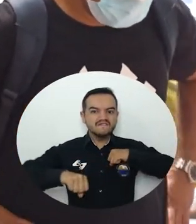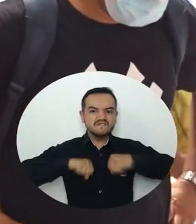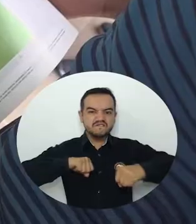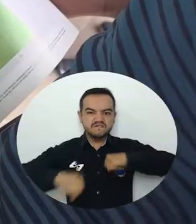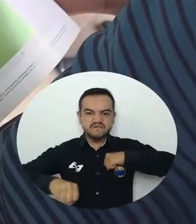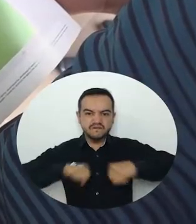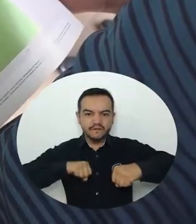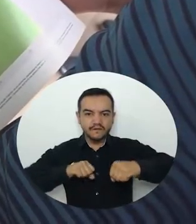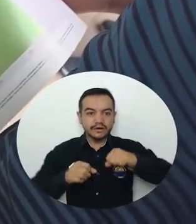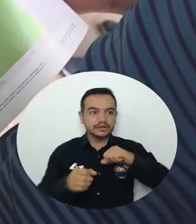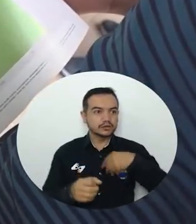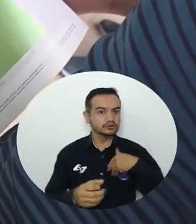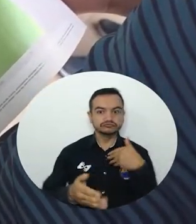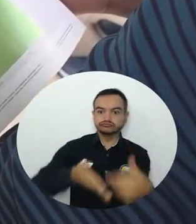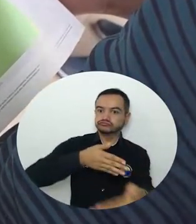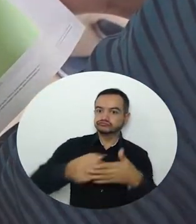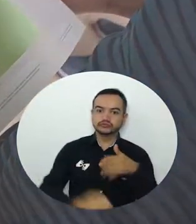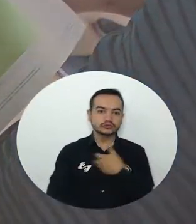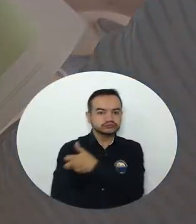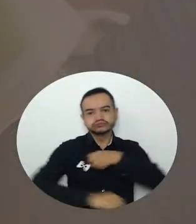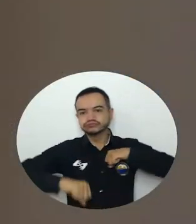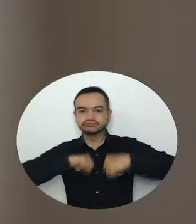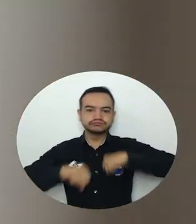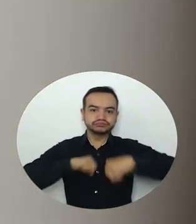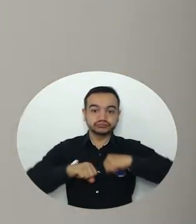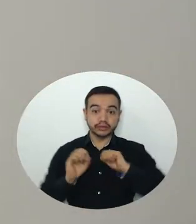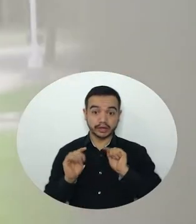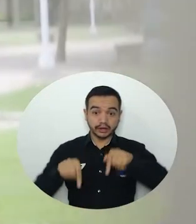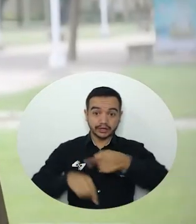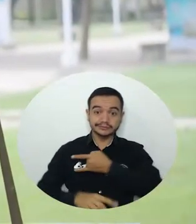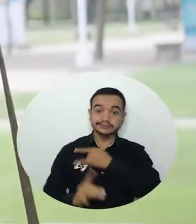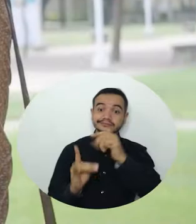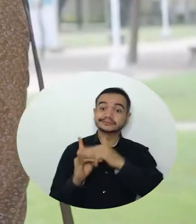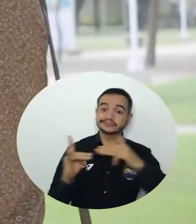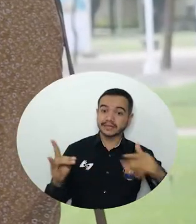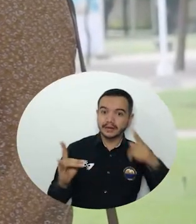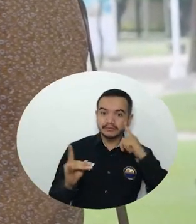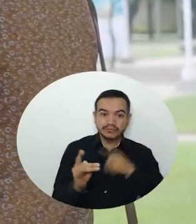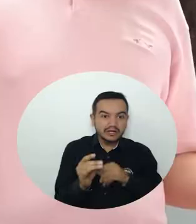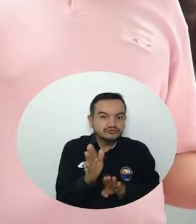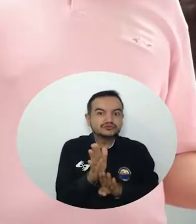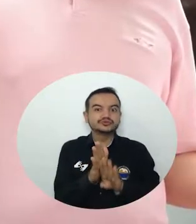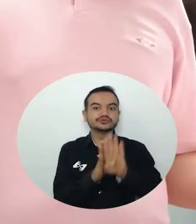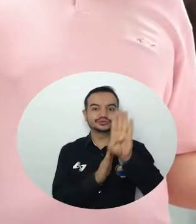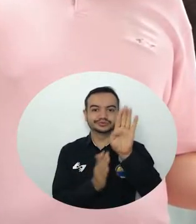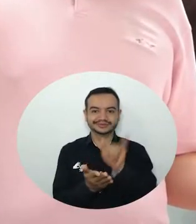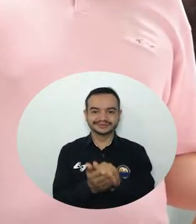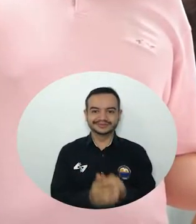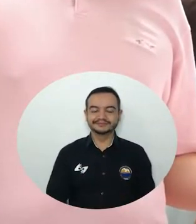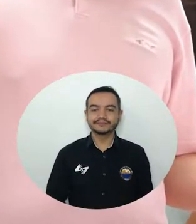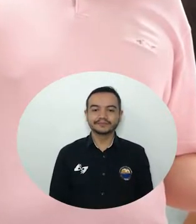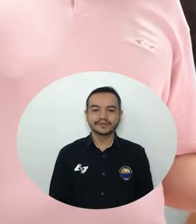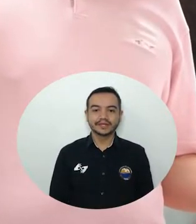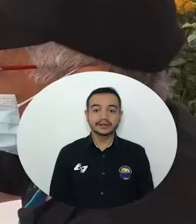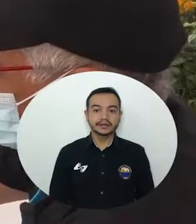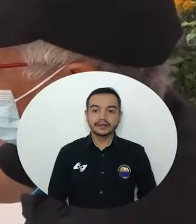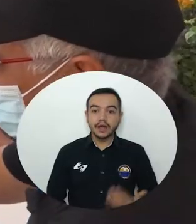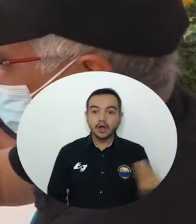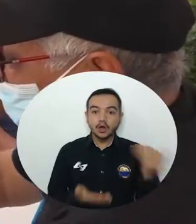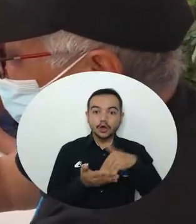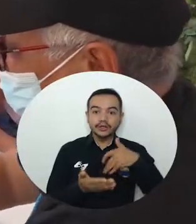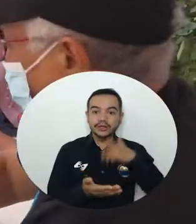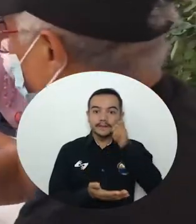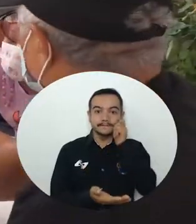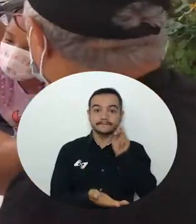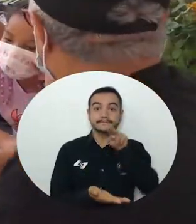que no hemos perdido el impulso aquí en la Universidad del Magdalena para seguir adelante. Con el regreso de la